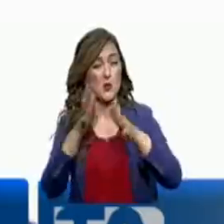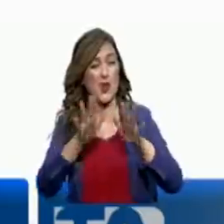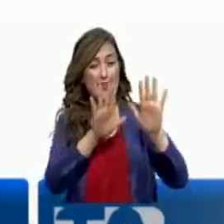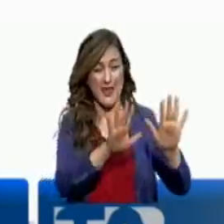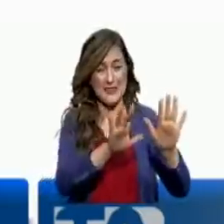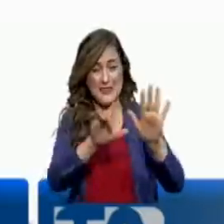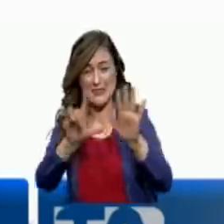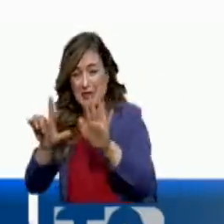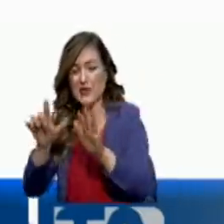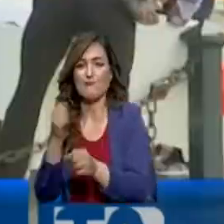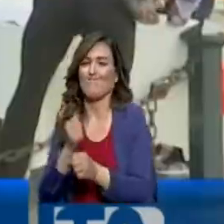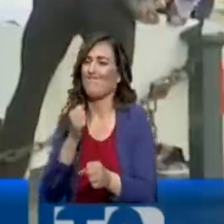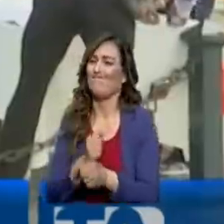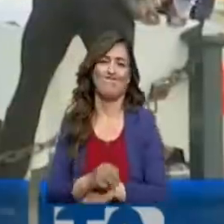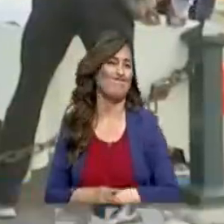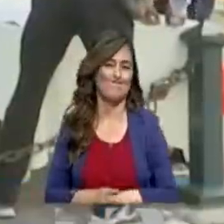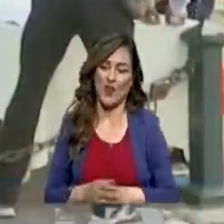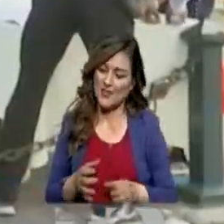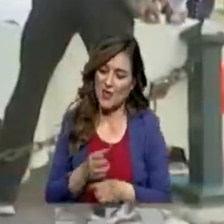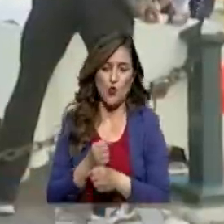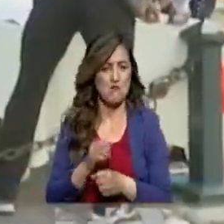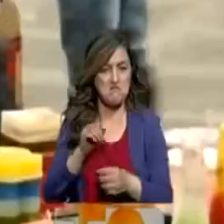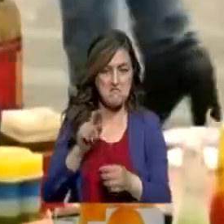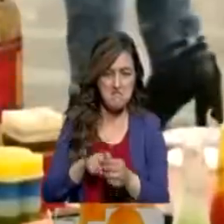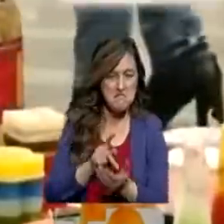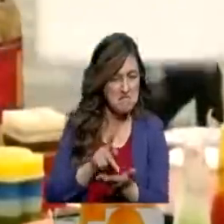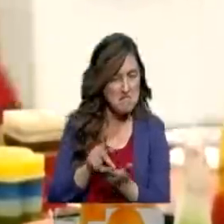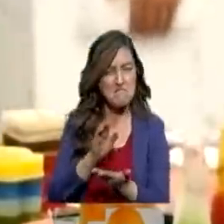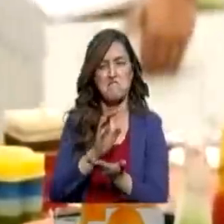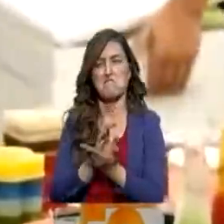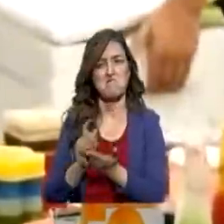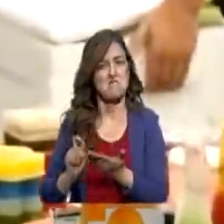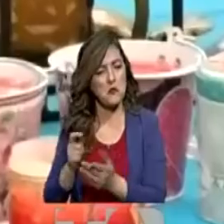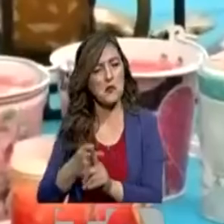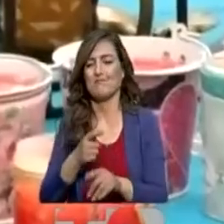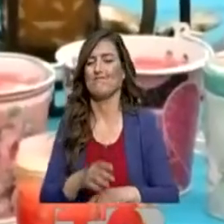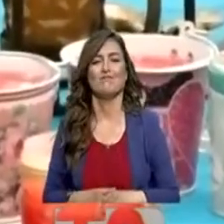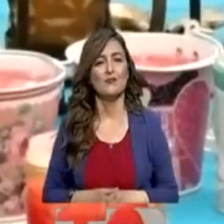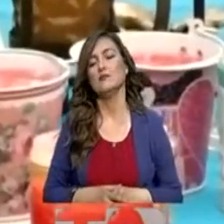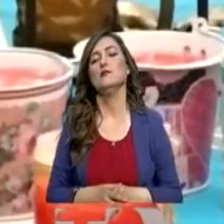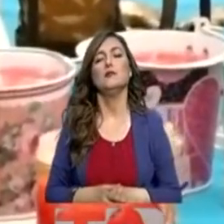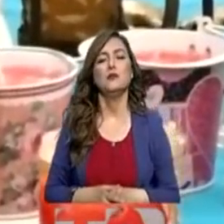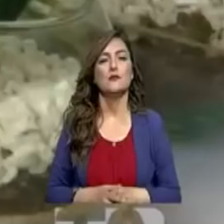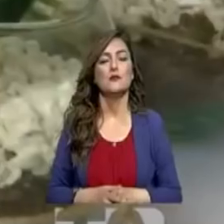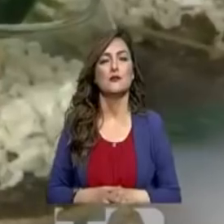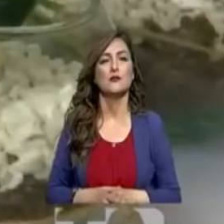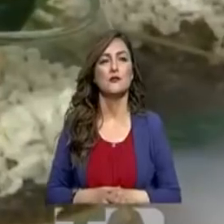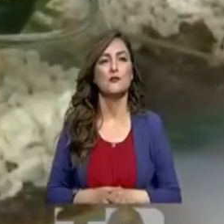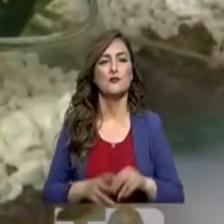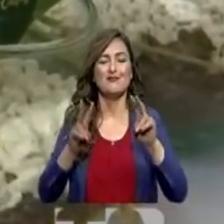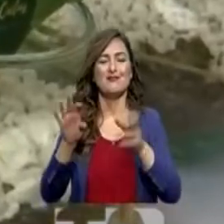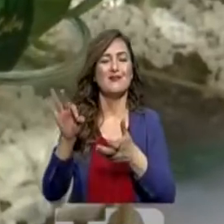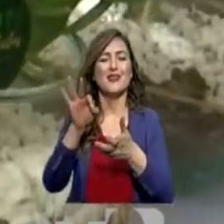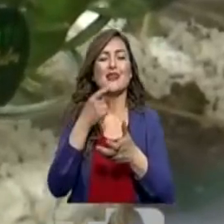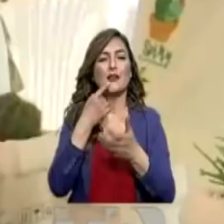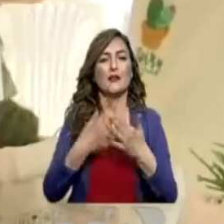ecuatorianos que no tienen empleo pleno. Pero hay algo fundamental en esta ley que consideran los representantes por la situación que atraviesa el país,